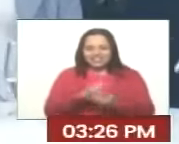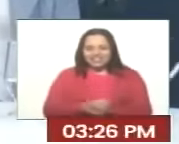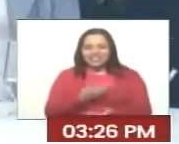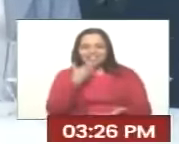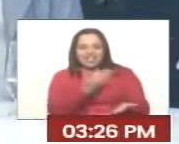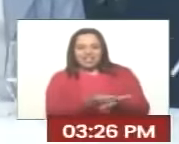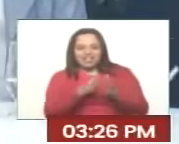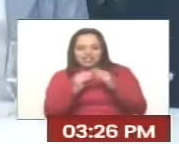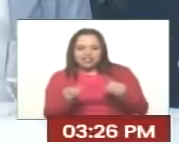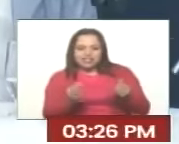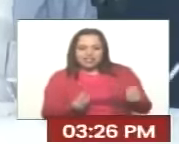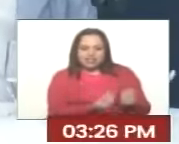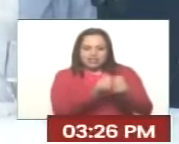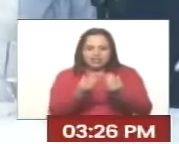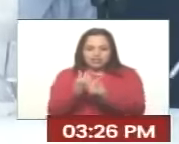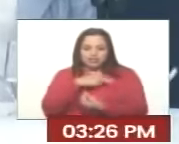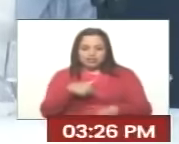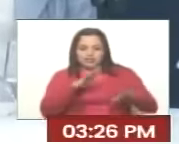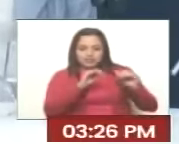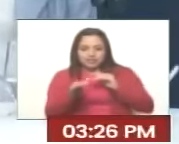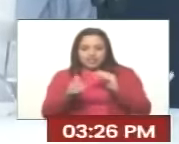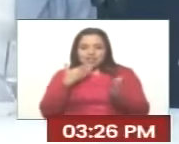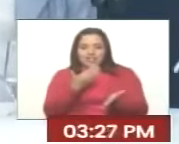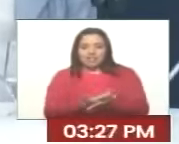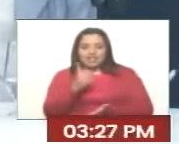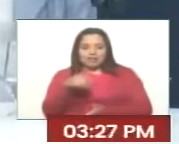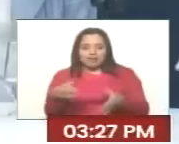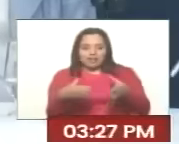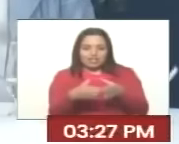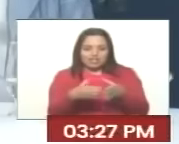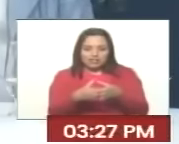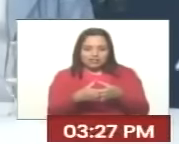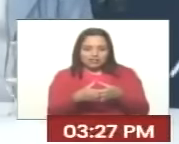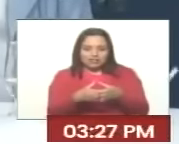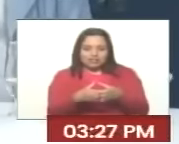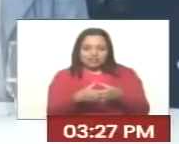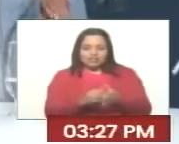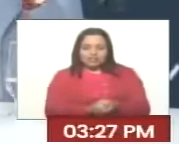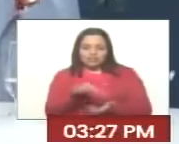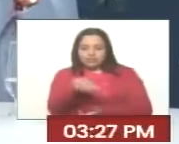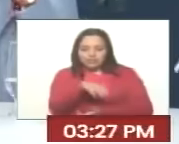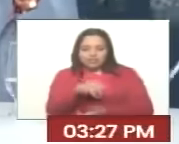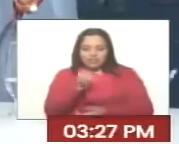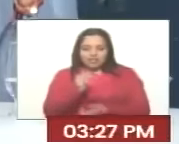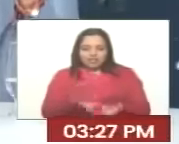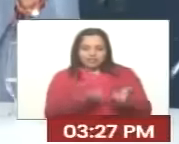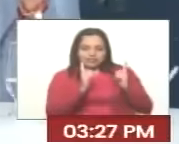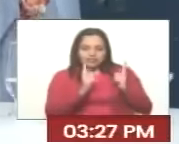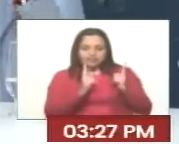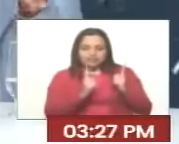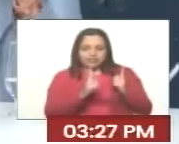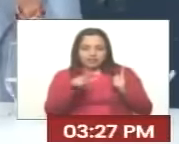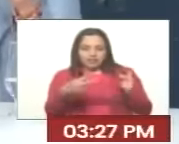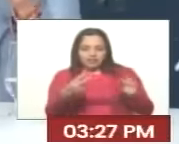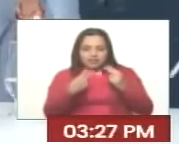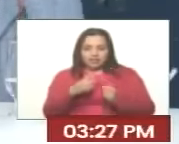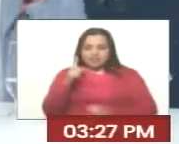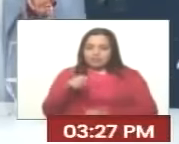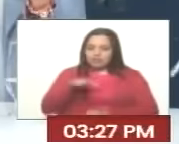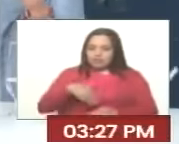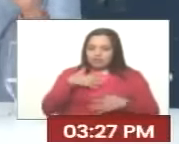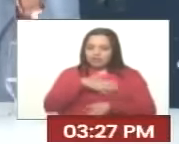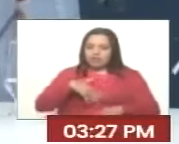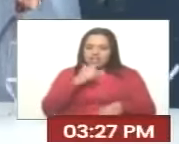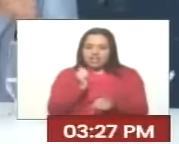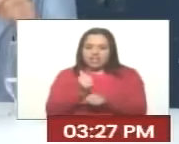a todo el equipo de producción. Nos vamos, gracias también al equipo de regionales que se dio su espacio para este programa y a usted por su sintonía. Miren, pueden disfrutar además de los